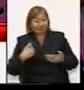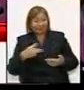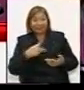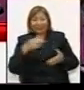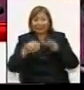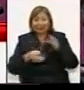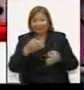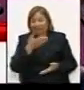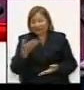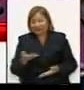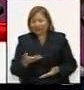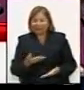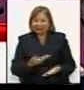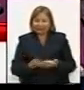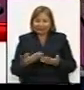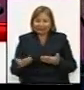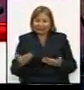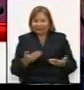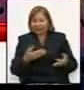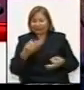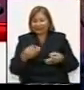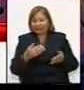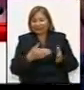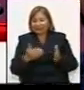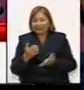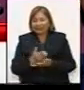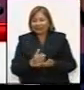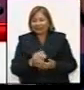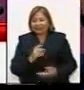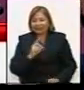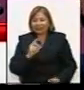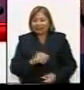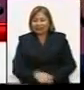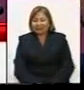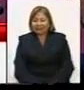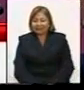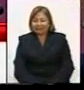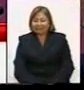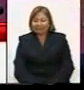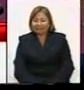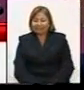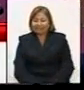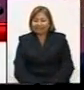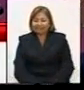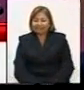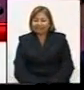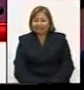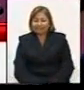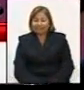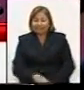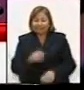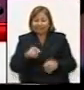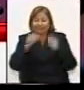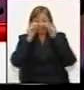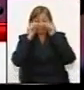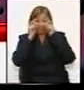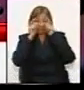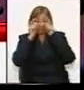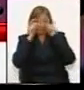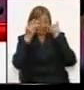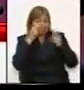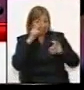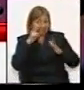luego. O sea, juez y parte. No, señora presidenta. Aquí hay que abrir los ojos ante